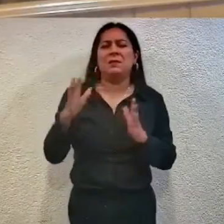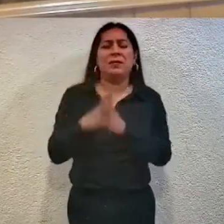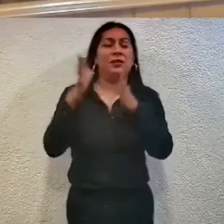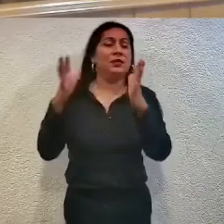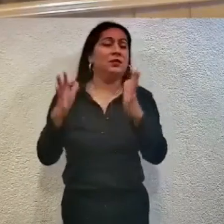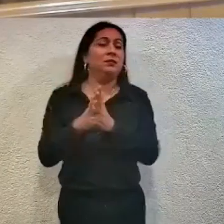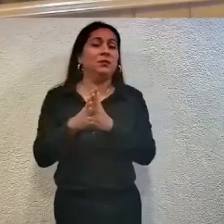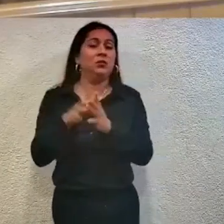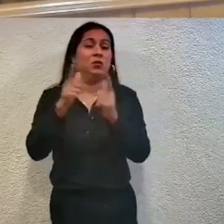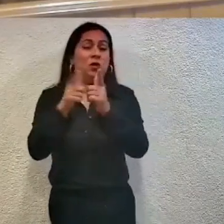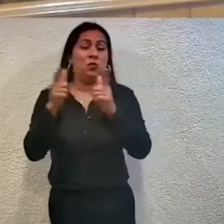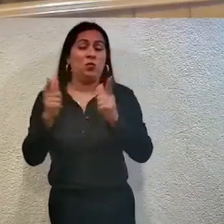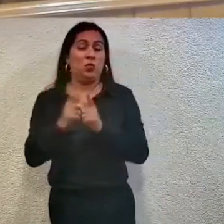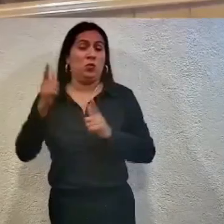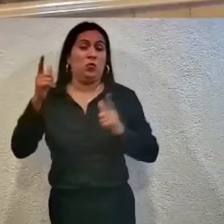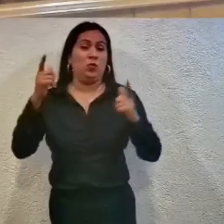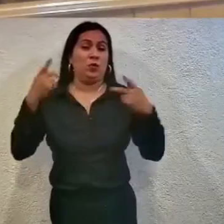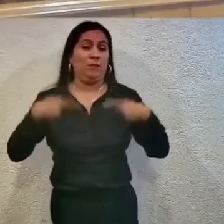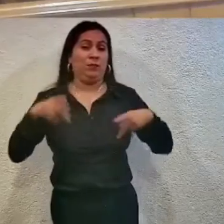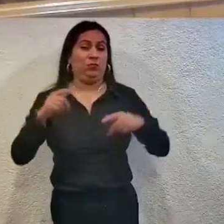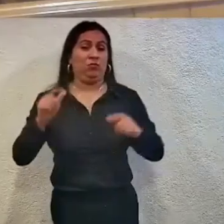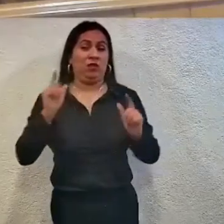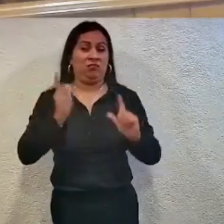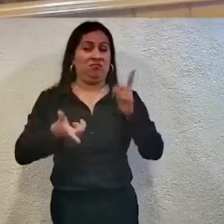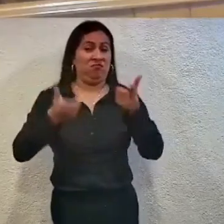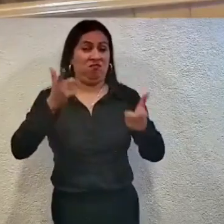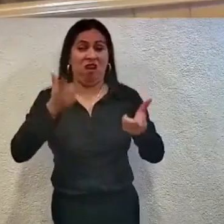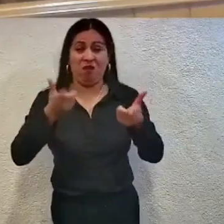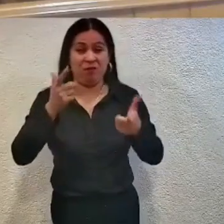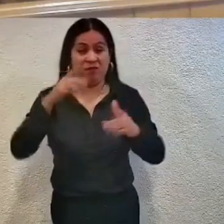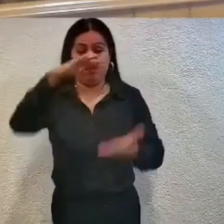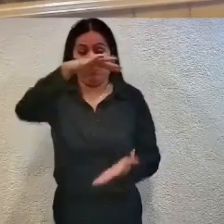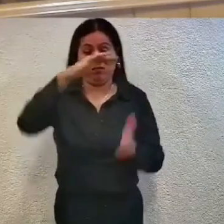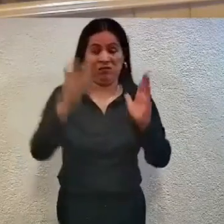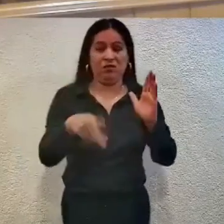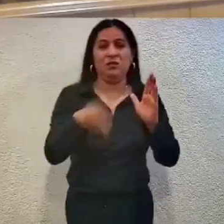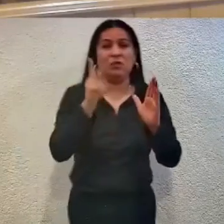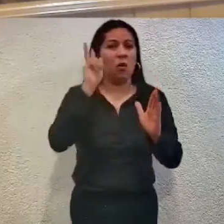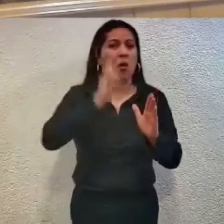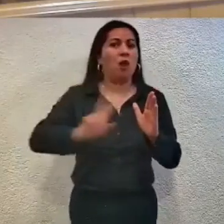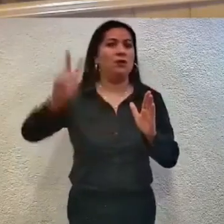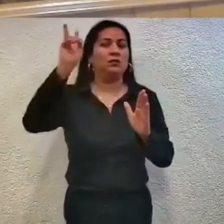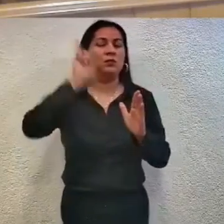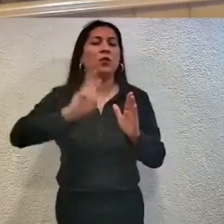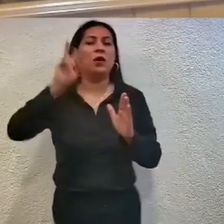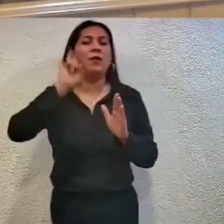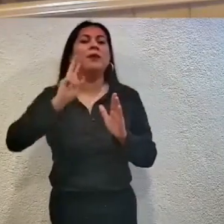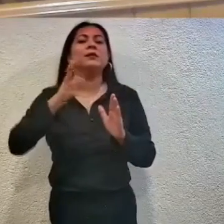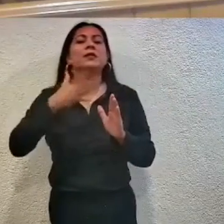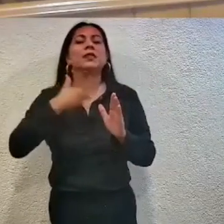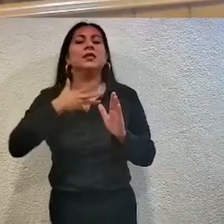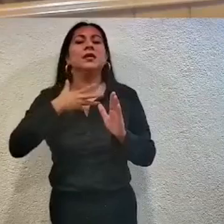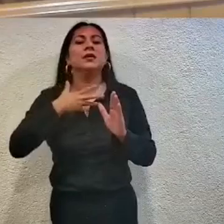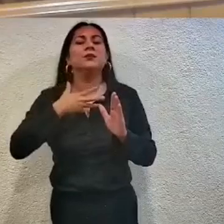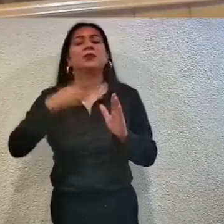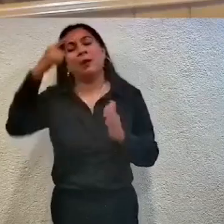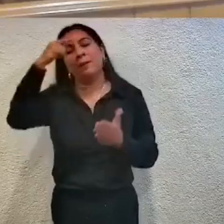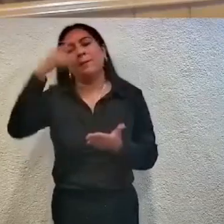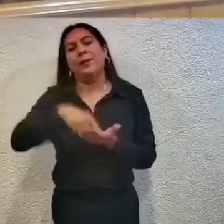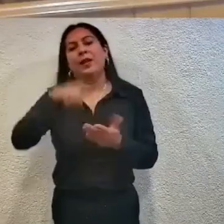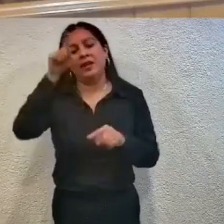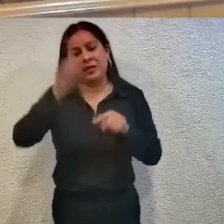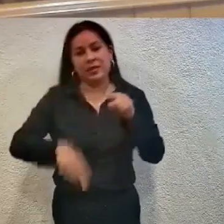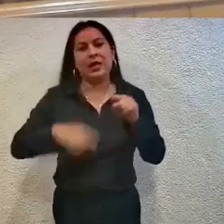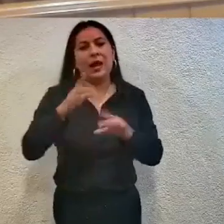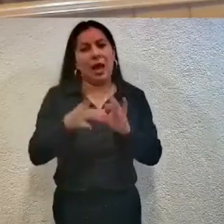para actualizarlas en la intervención de un grupo de personas armadas en las casillas. Sin embargo, con las pruebas que obran